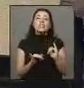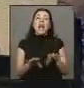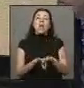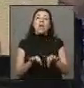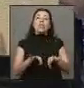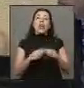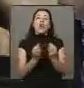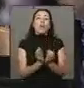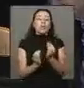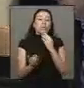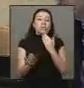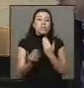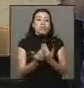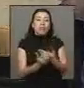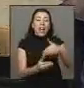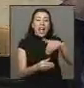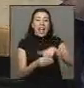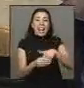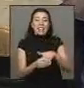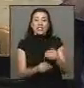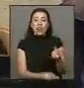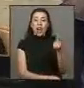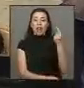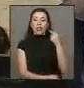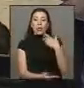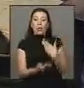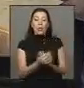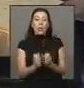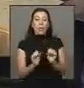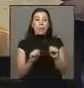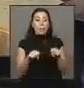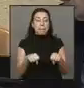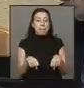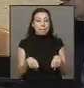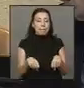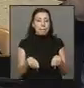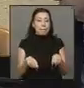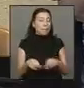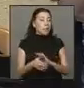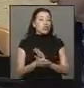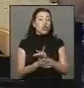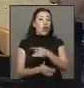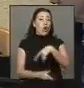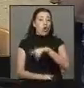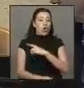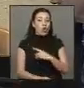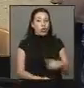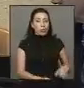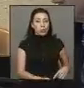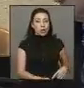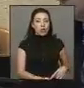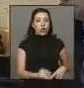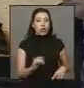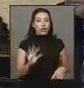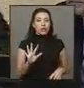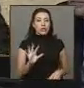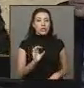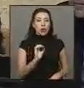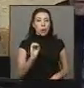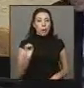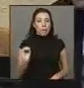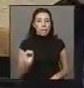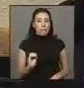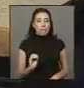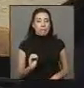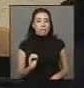fue en la víspera de la elección pasada, cuando aprobamos acá por unanimidad prácticamente un